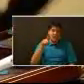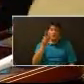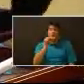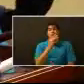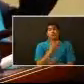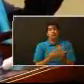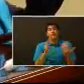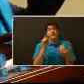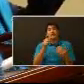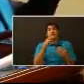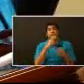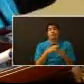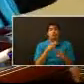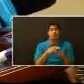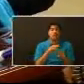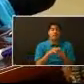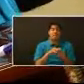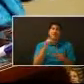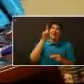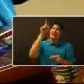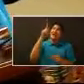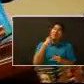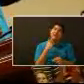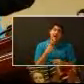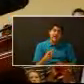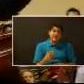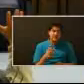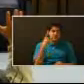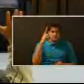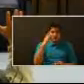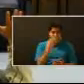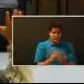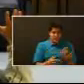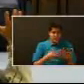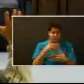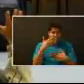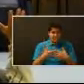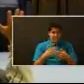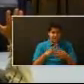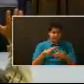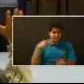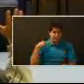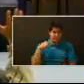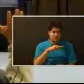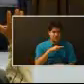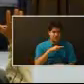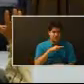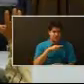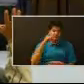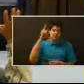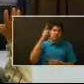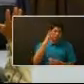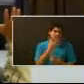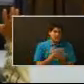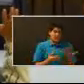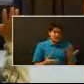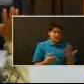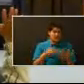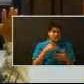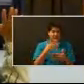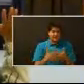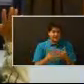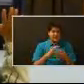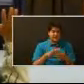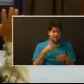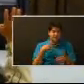nombre. Recuerda que Él ha dicho que Él va delante de nosotros. Que Él va delante de nosotros